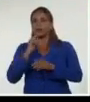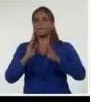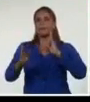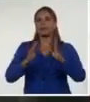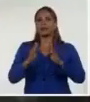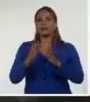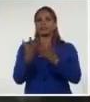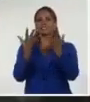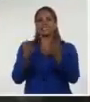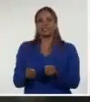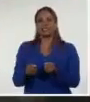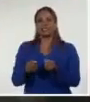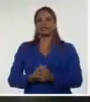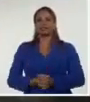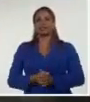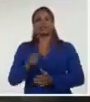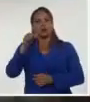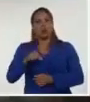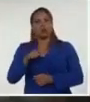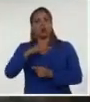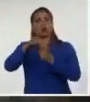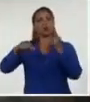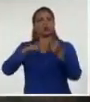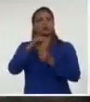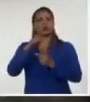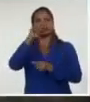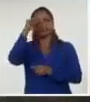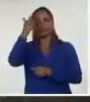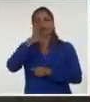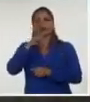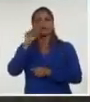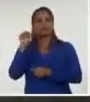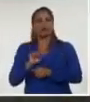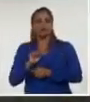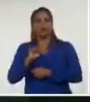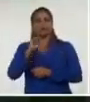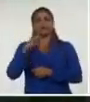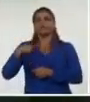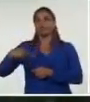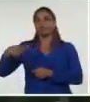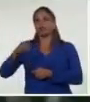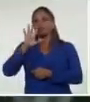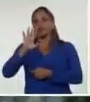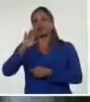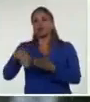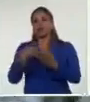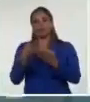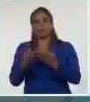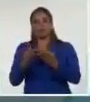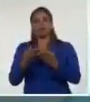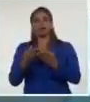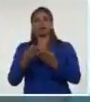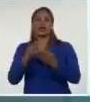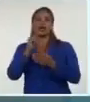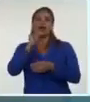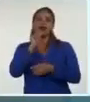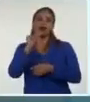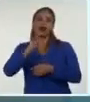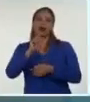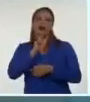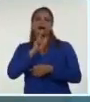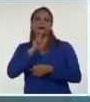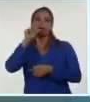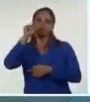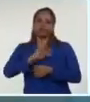de sequía. Hoy los ciclos en San Antonio cada 5 días con bajas presiones y